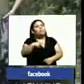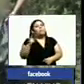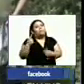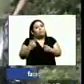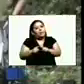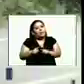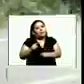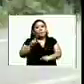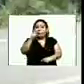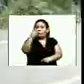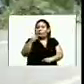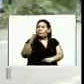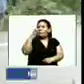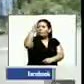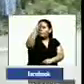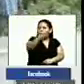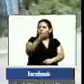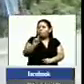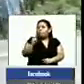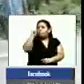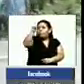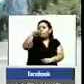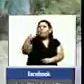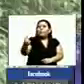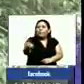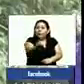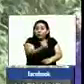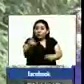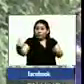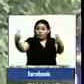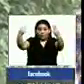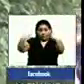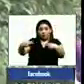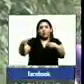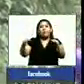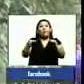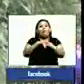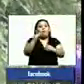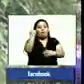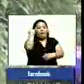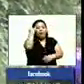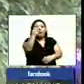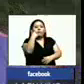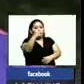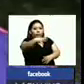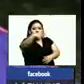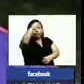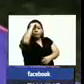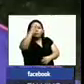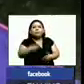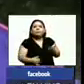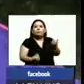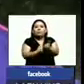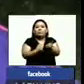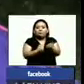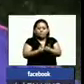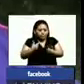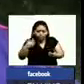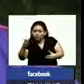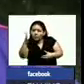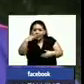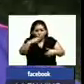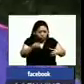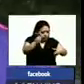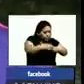Primero Dios Siento que lo vamos A lograr Y que la gente Que nos vea Que también tomen Esa iniciativa Y se sumen A esta labor